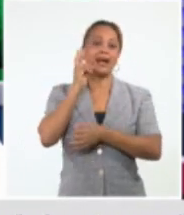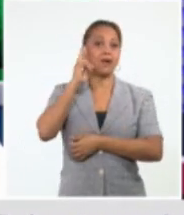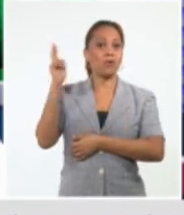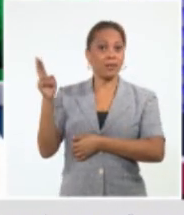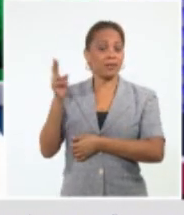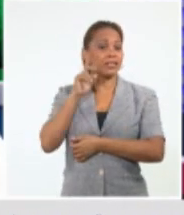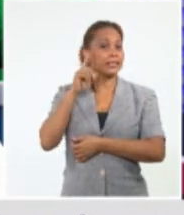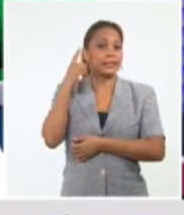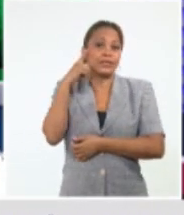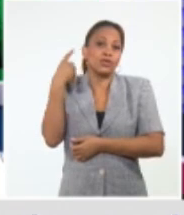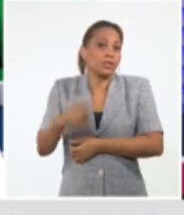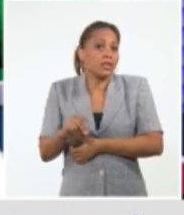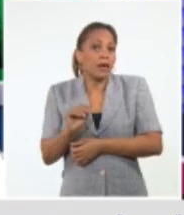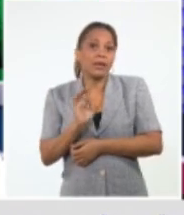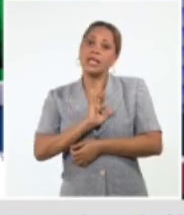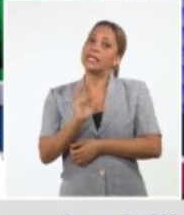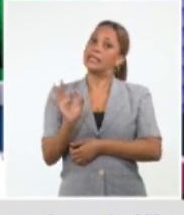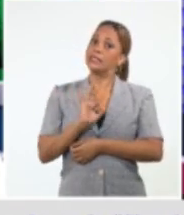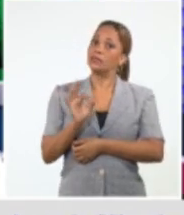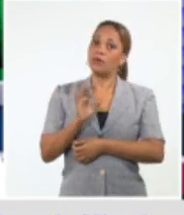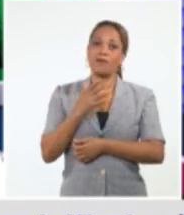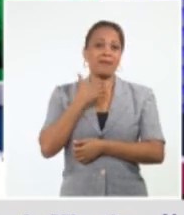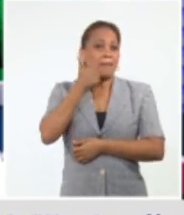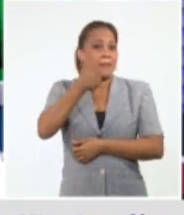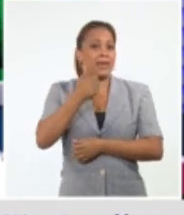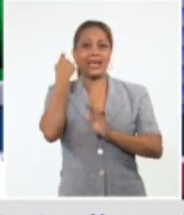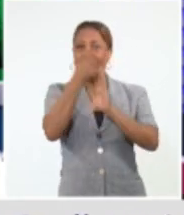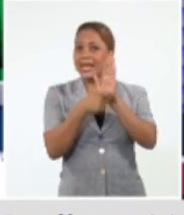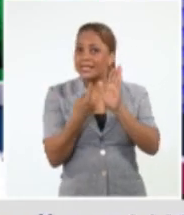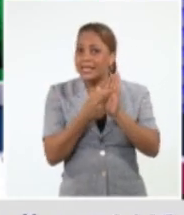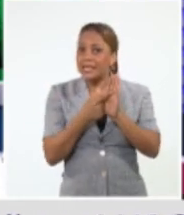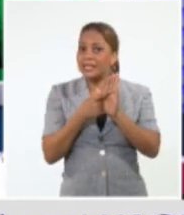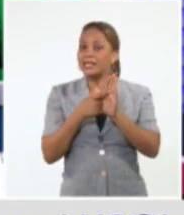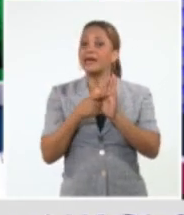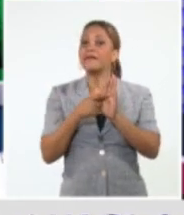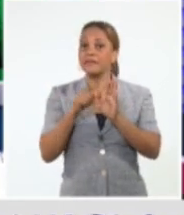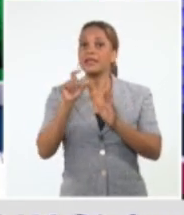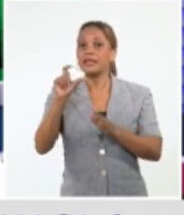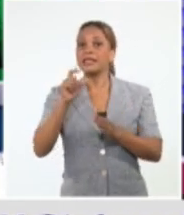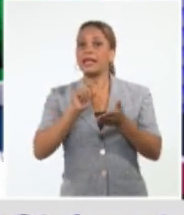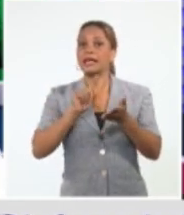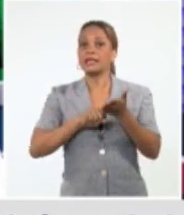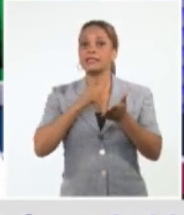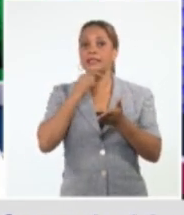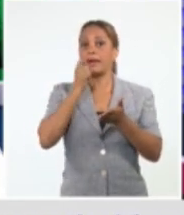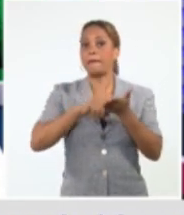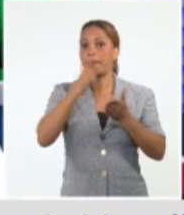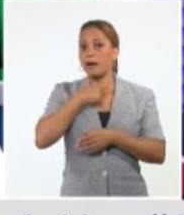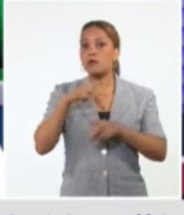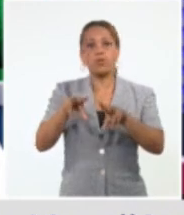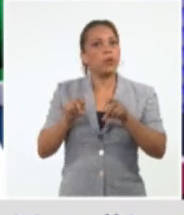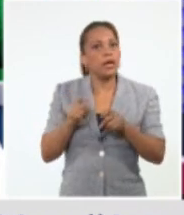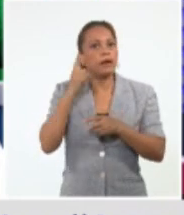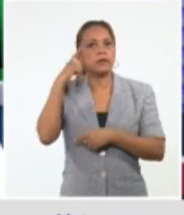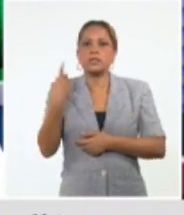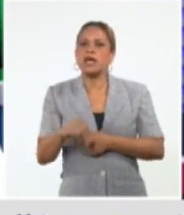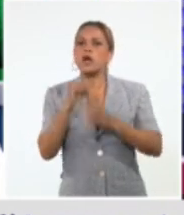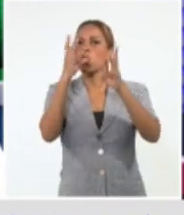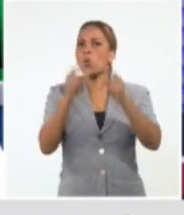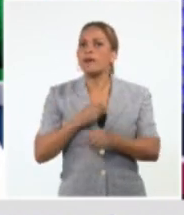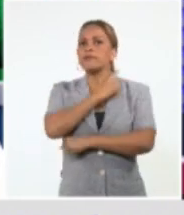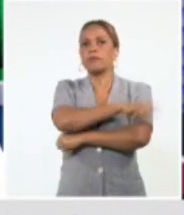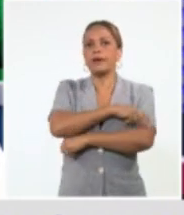conoce todavía muy bien todas las características de esta nueva variante, ni cuántos países se